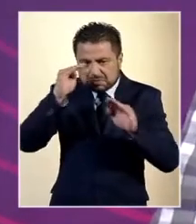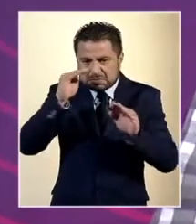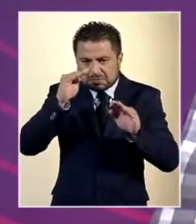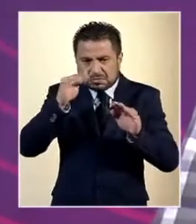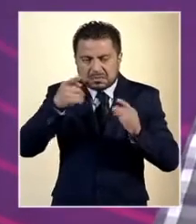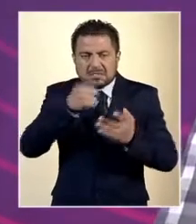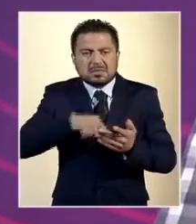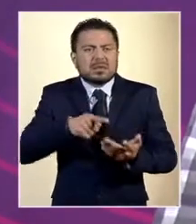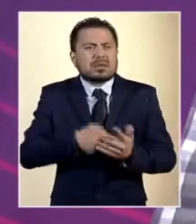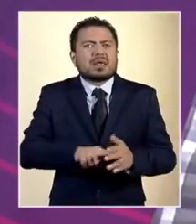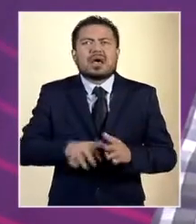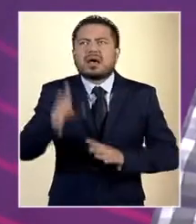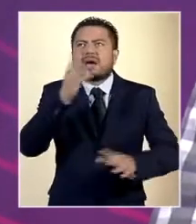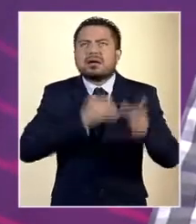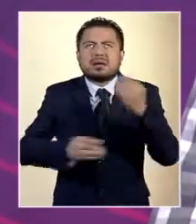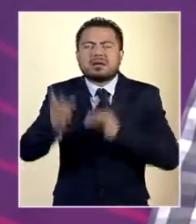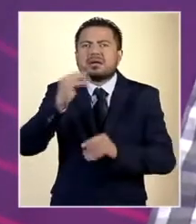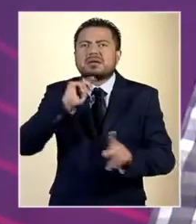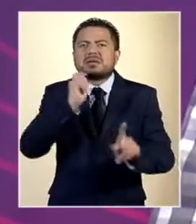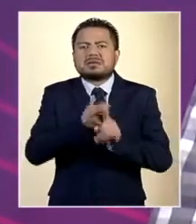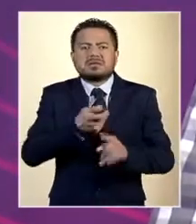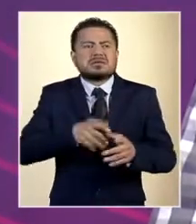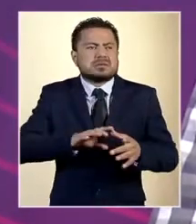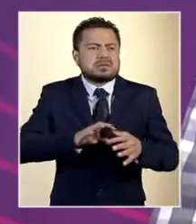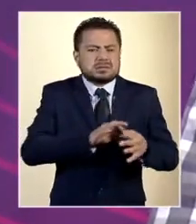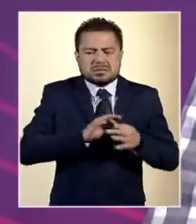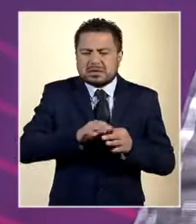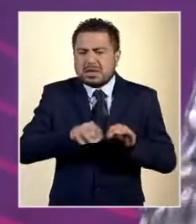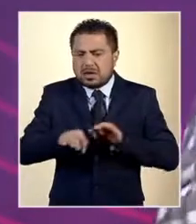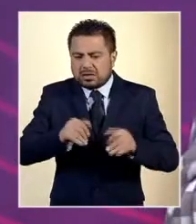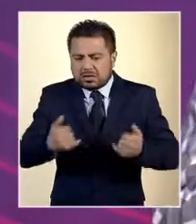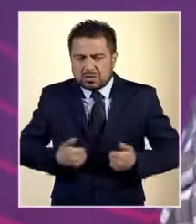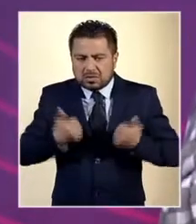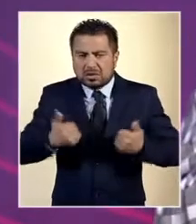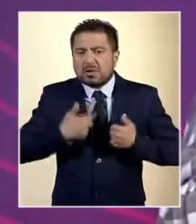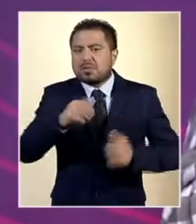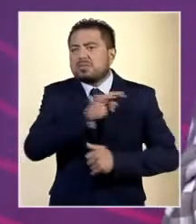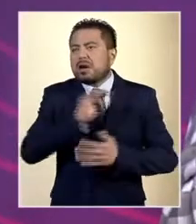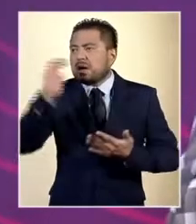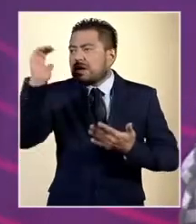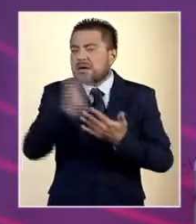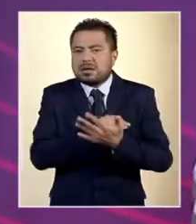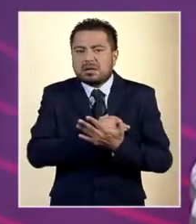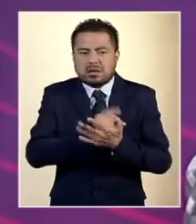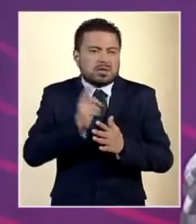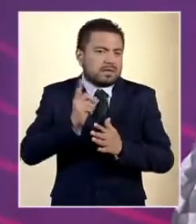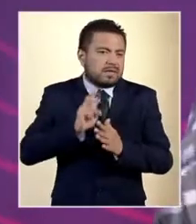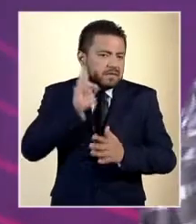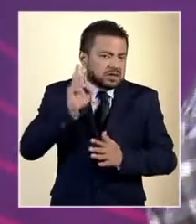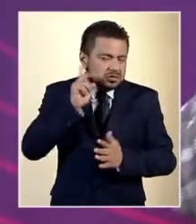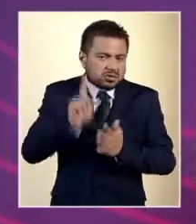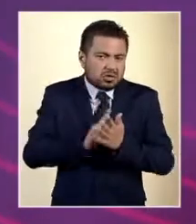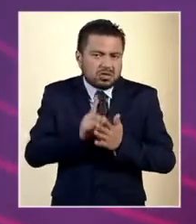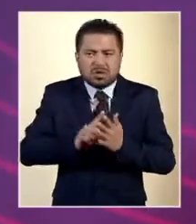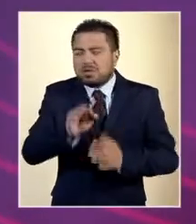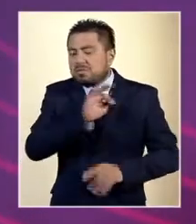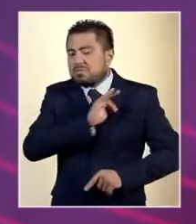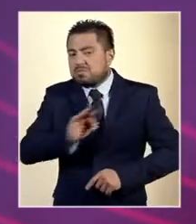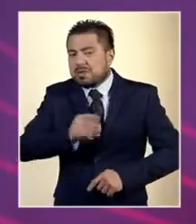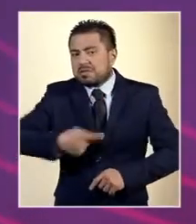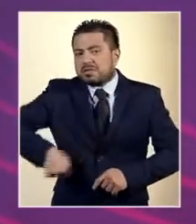de un largo aprendizaje, que hay que trabajar con los chavos y que puedan reducir el consumo de drogas, ¿no? Si lo